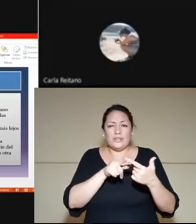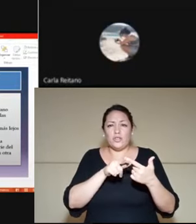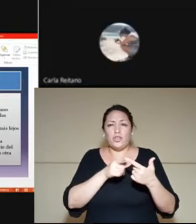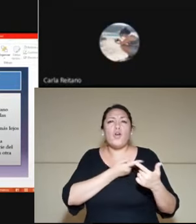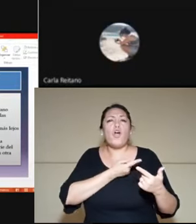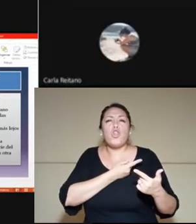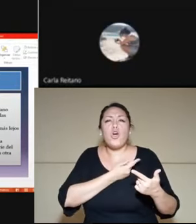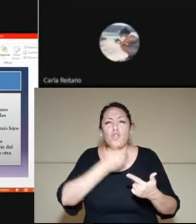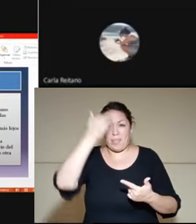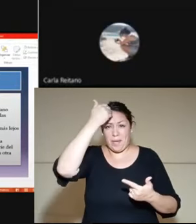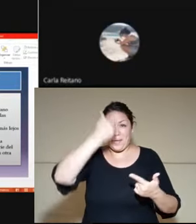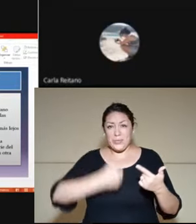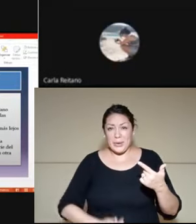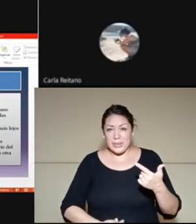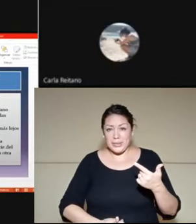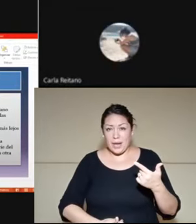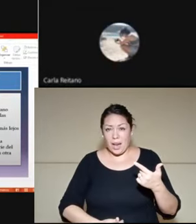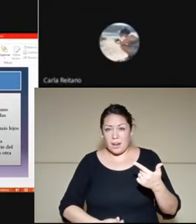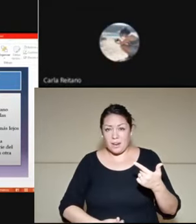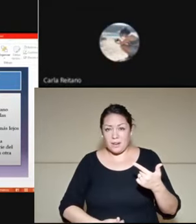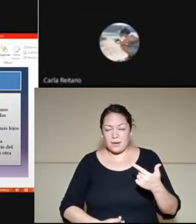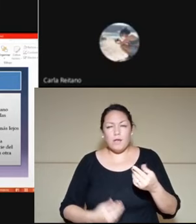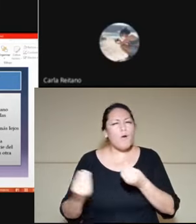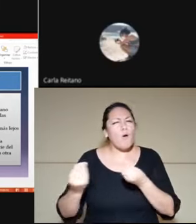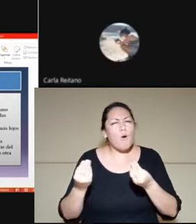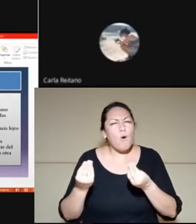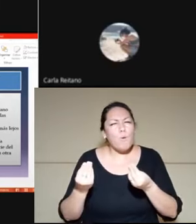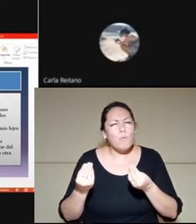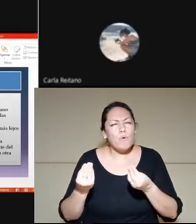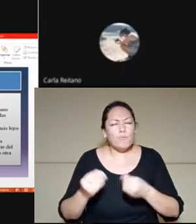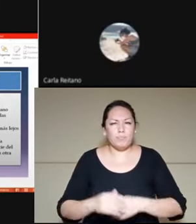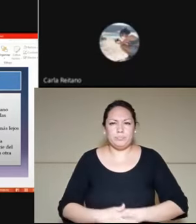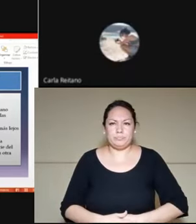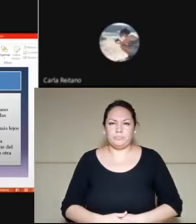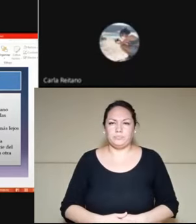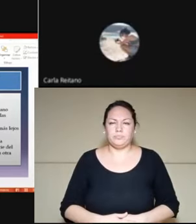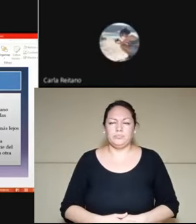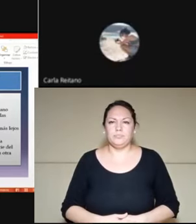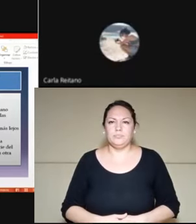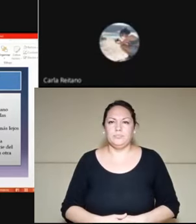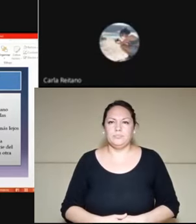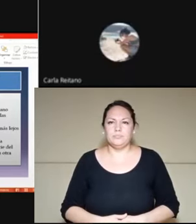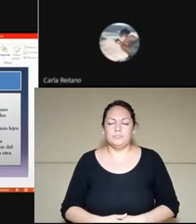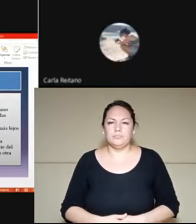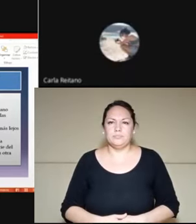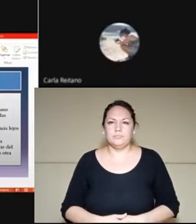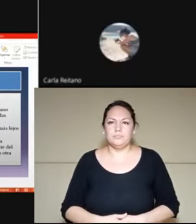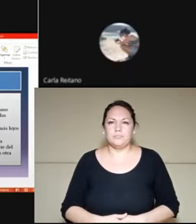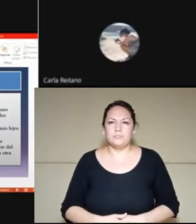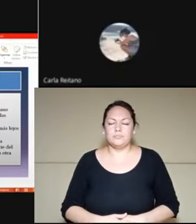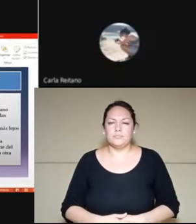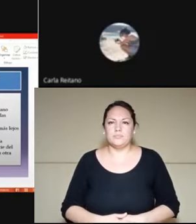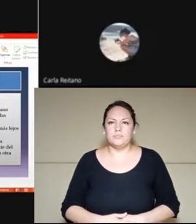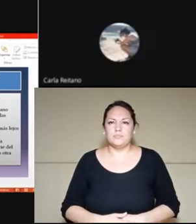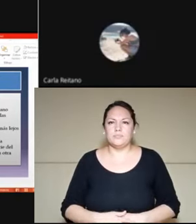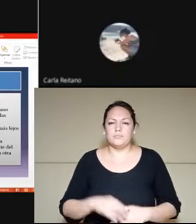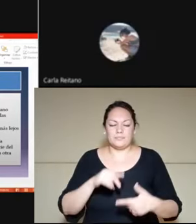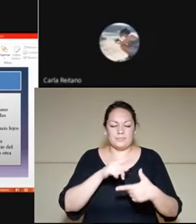no horizontal. ¿Cómo? En relación a medial y lateral, No te escuché. En relación a medial y lateral, estamos hablando de un